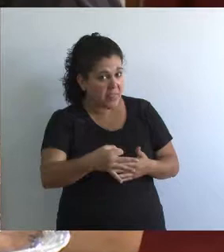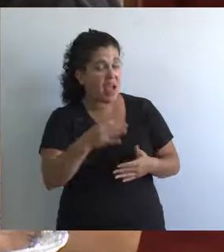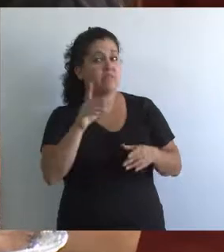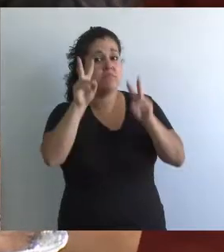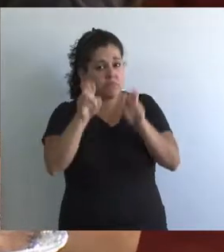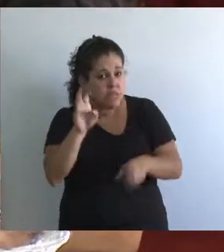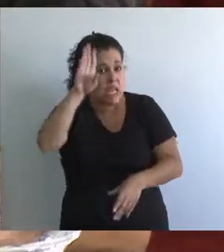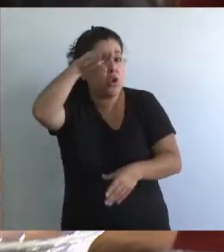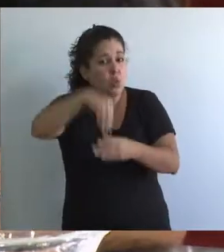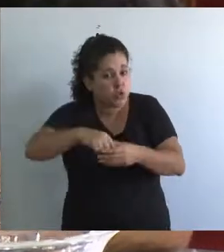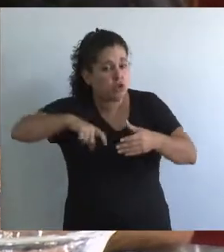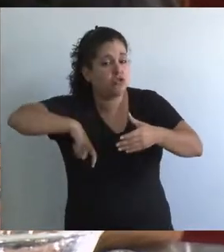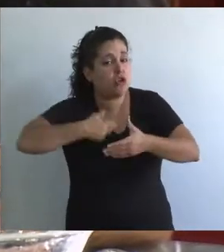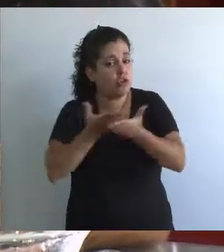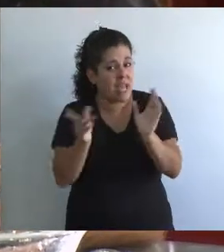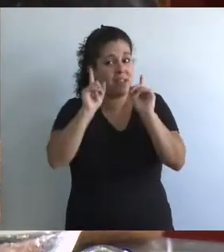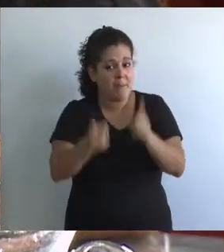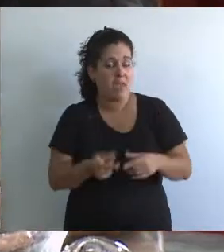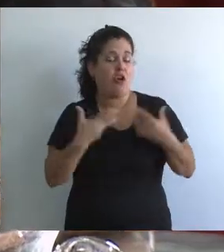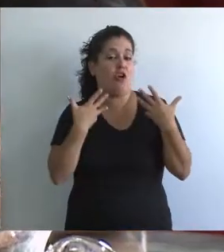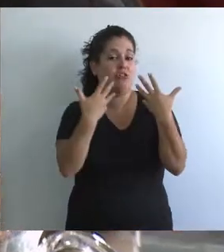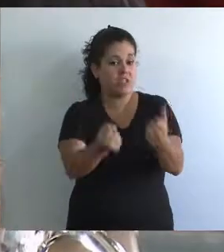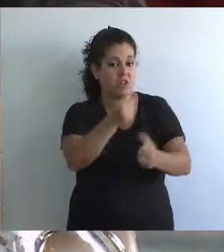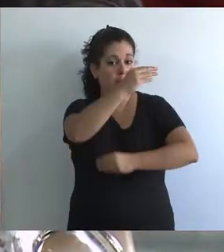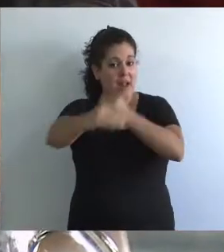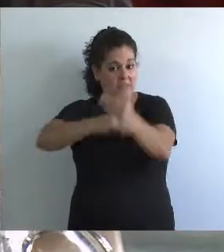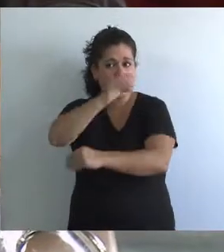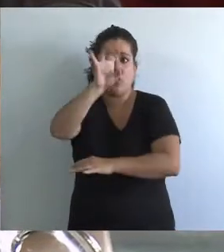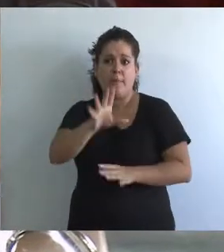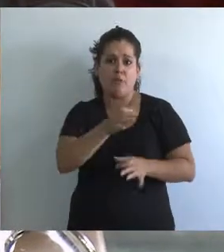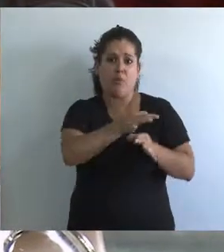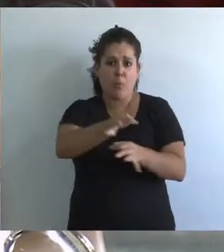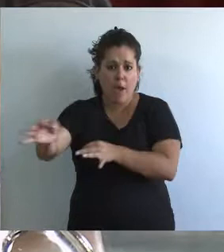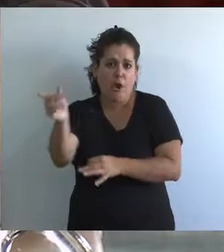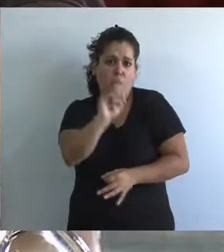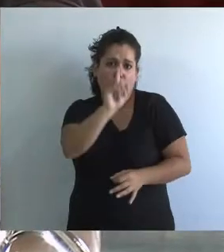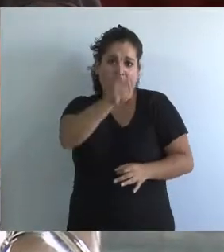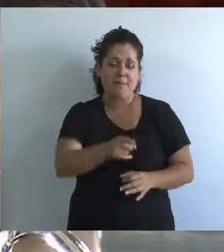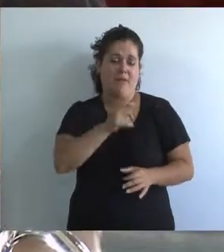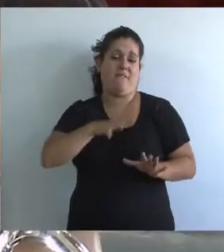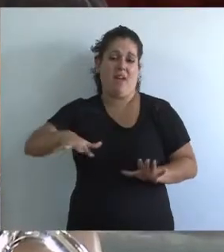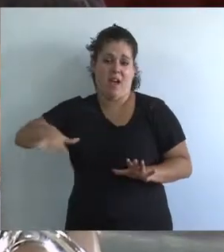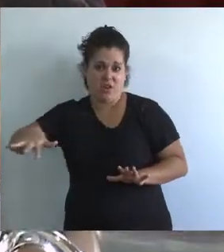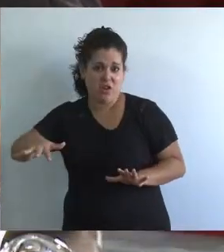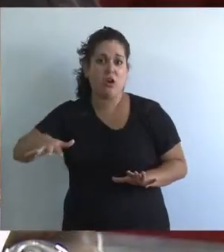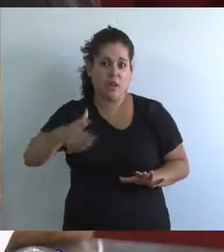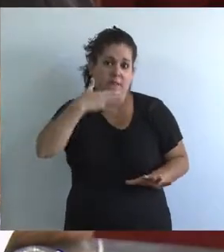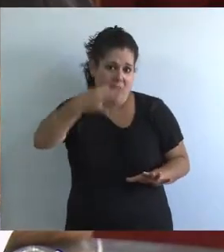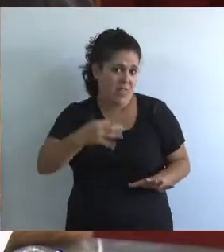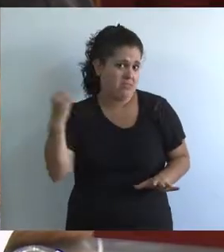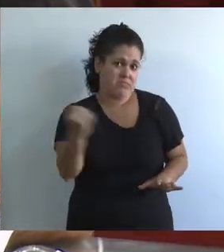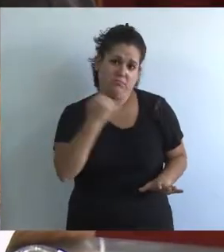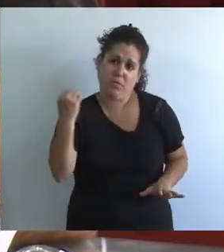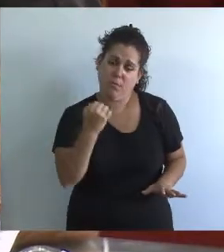en términos de inclusión social y de contención a las familias, no solo en los pueblos, en los barrios, sino también en los pueblos, tiene un